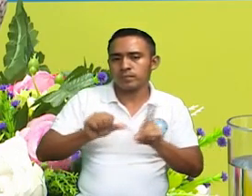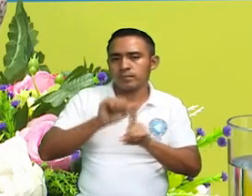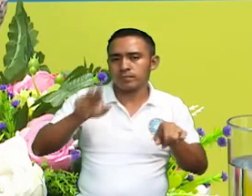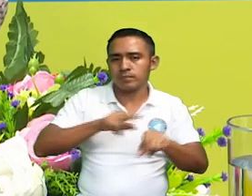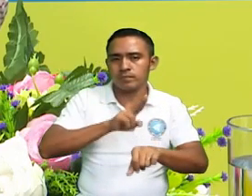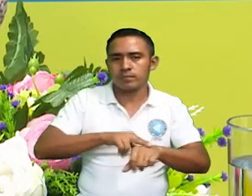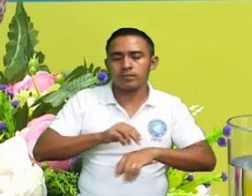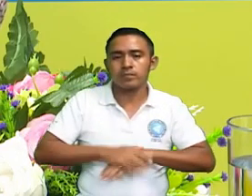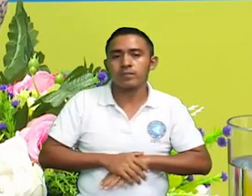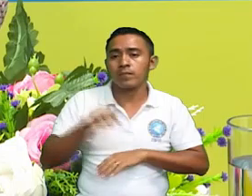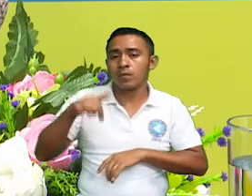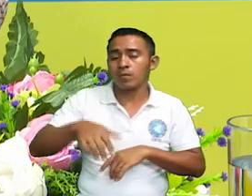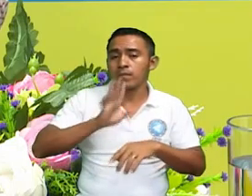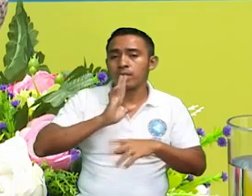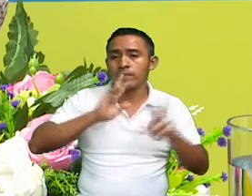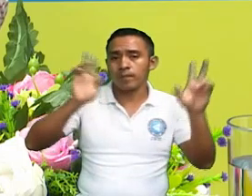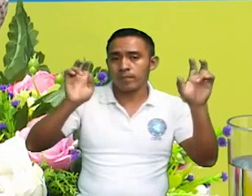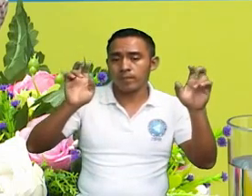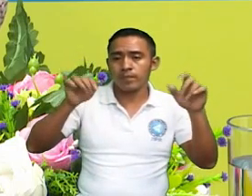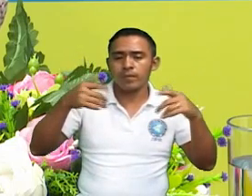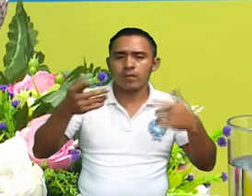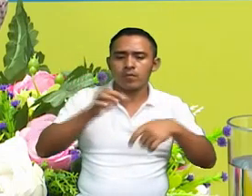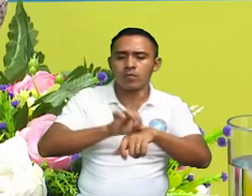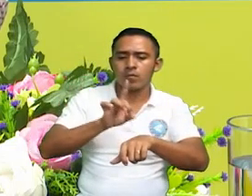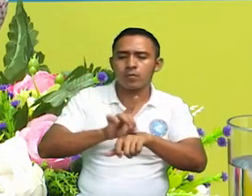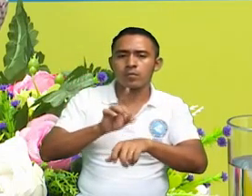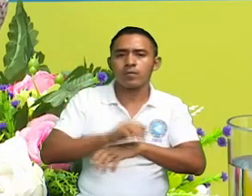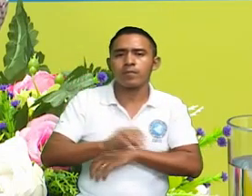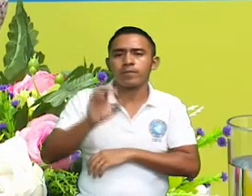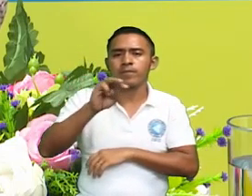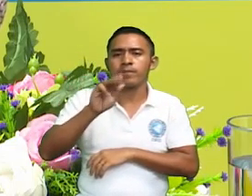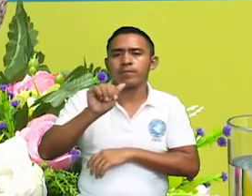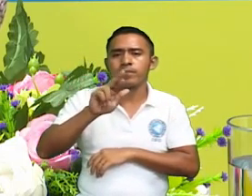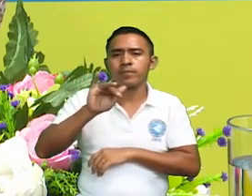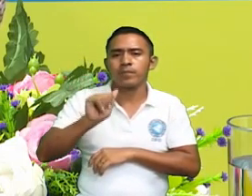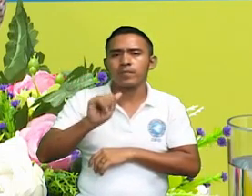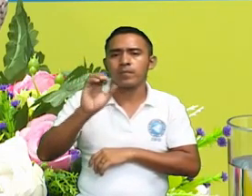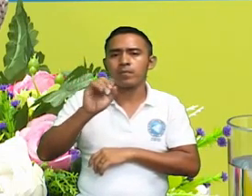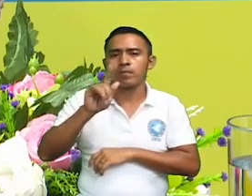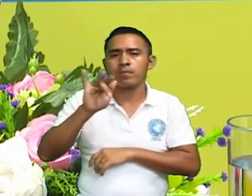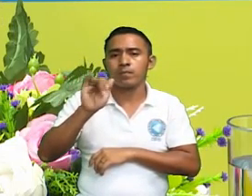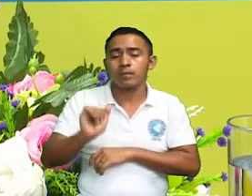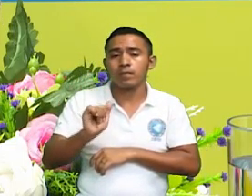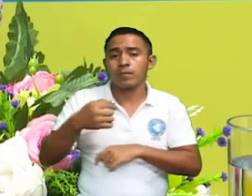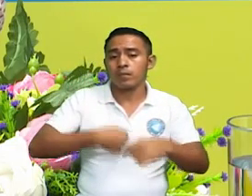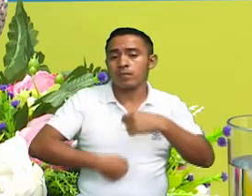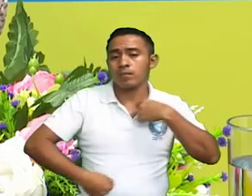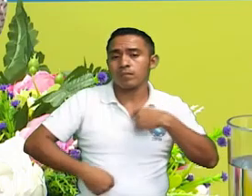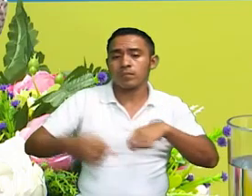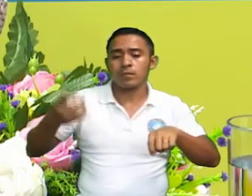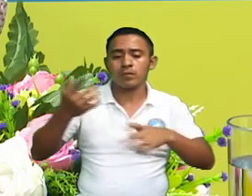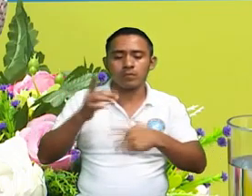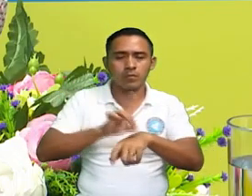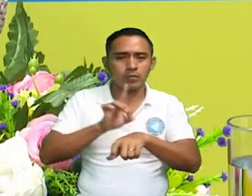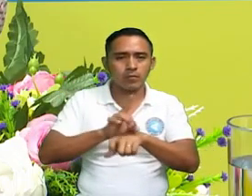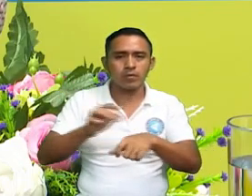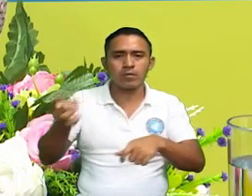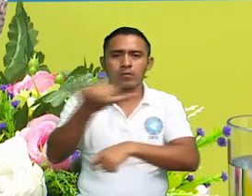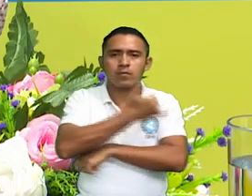Nacional. Hoy estamos con la doctora María Otilia Gaitán, quien es médico cirujana del Hospital de Referencia